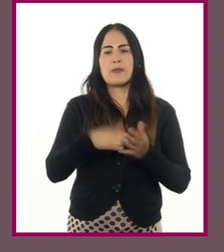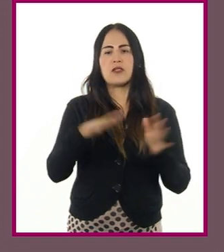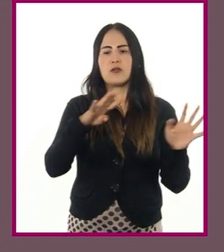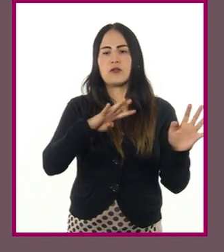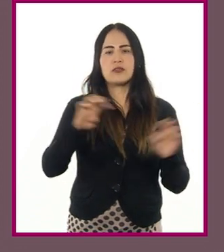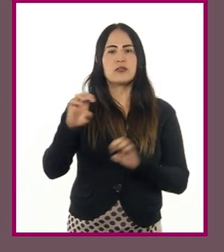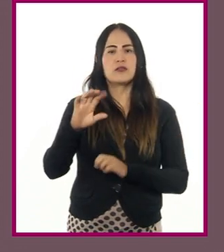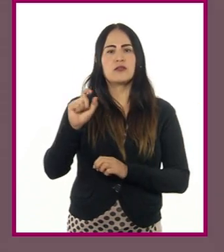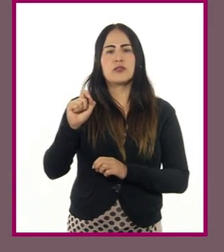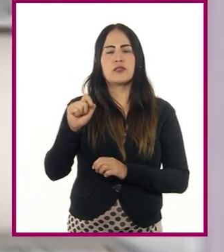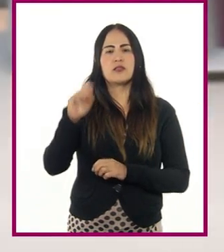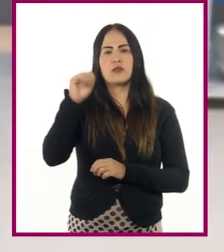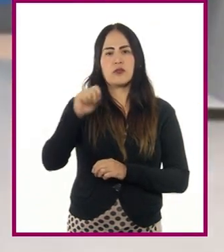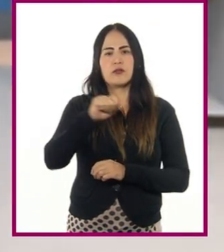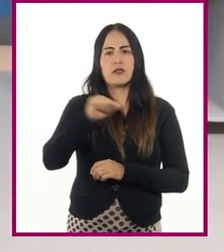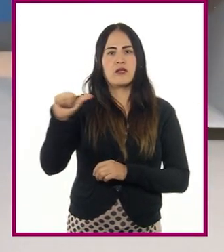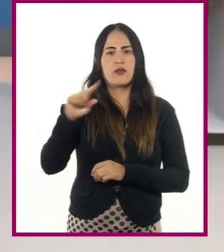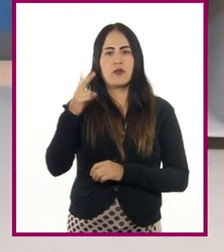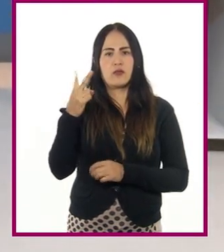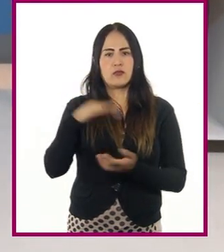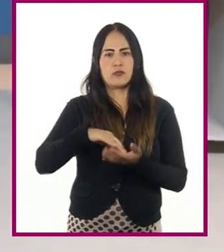1929-2000.